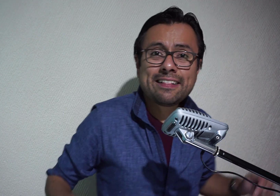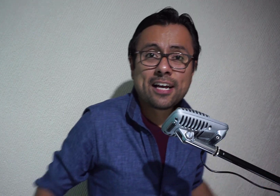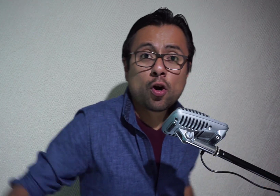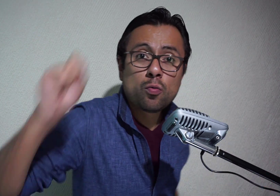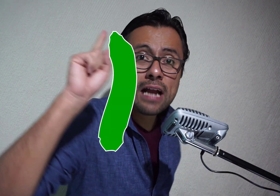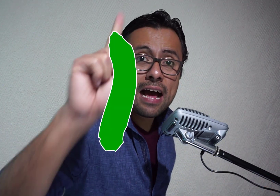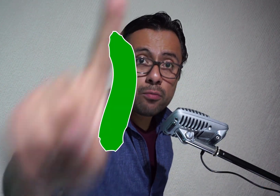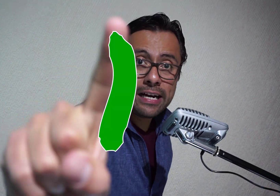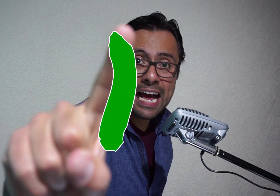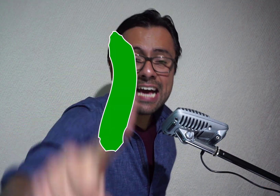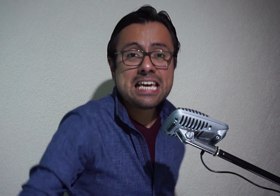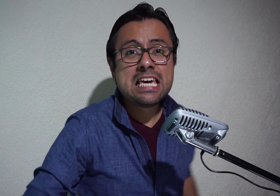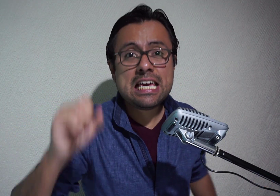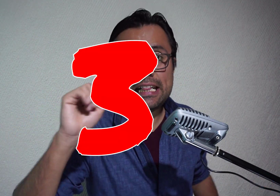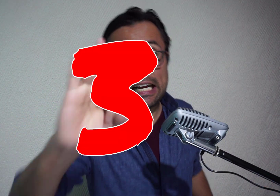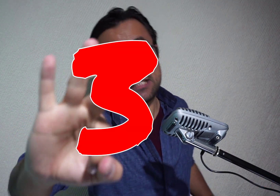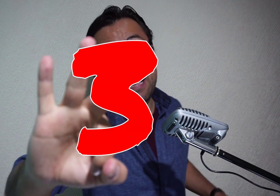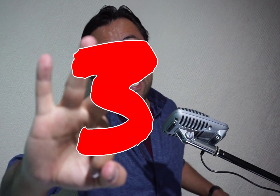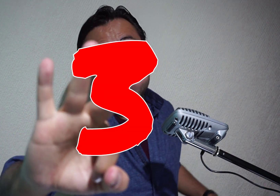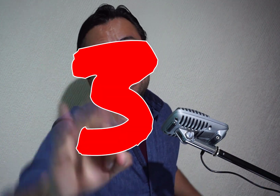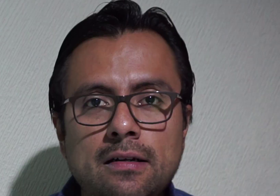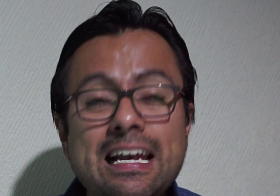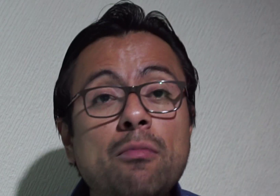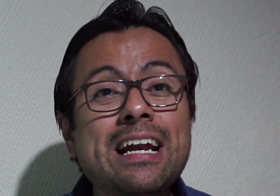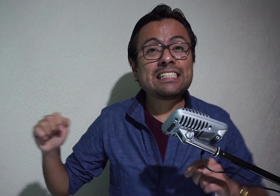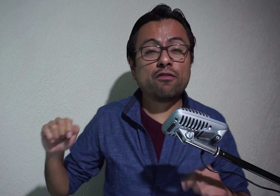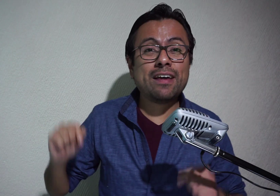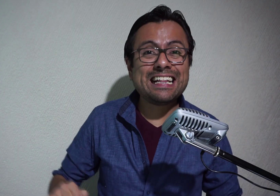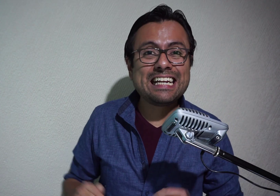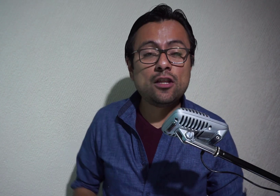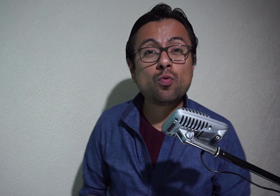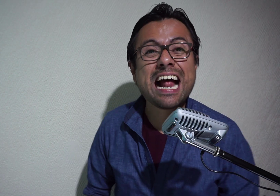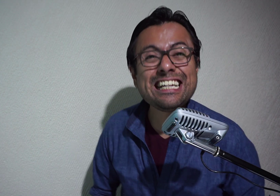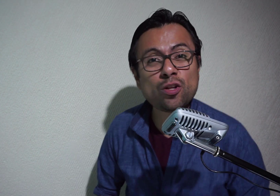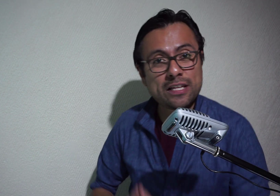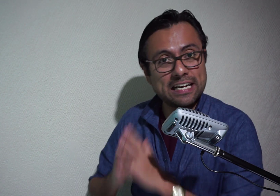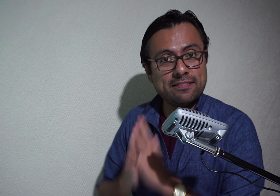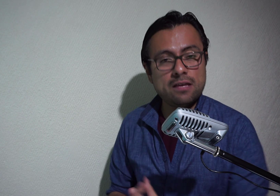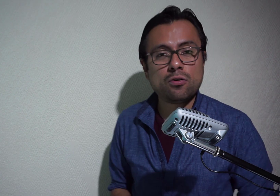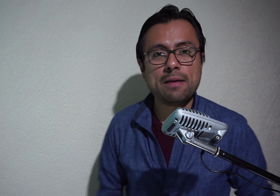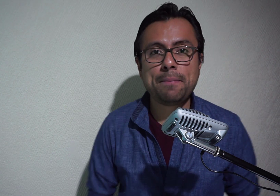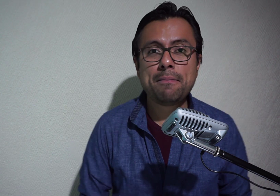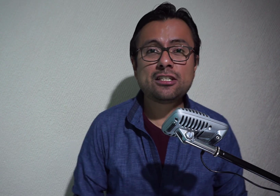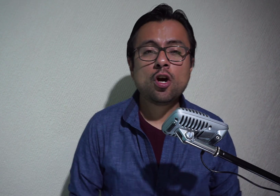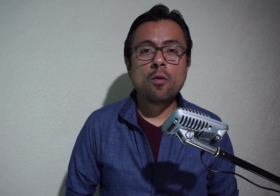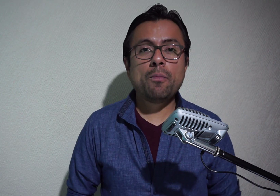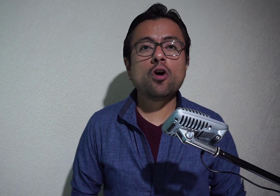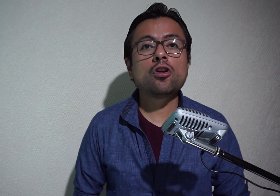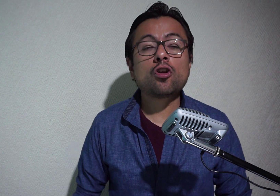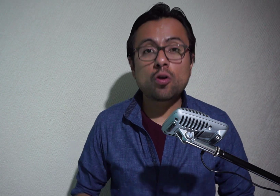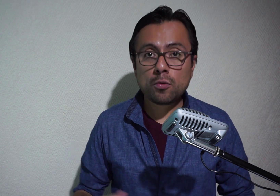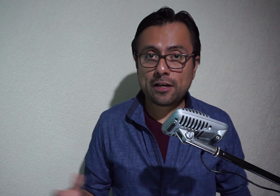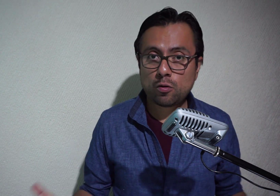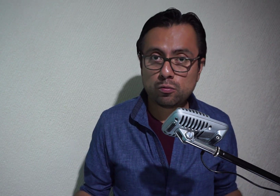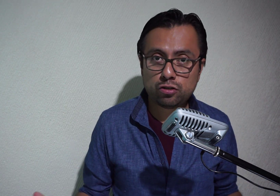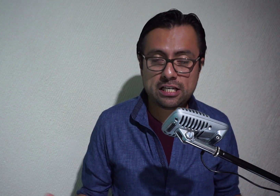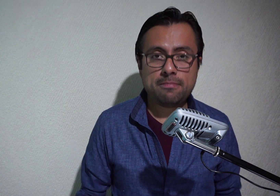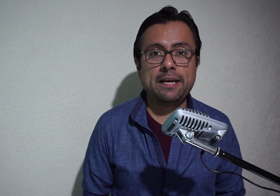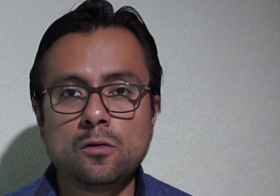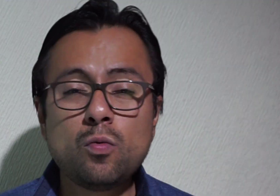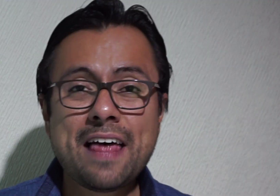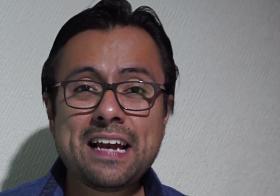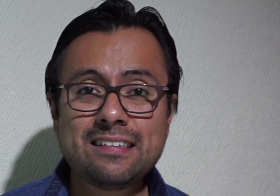hoy te tengo una buena y tres malas la buena es que fue detenido un alto directivo de pemex por robo de